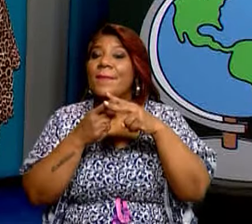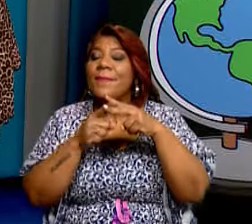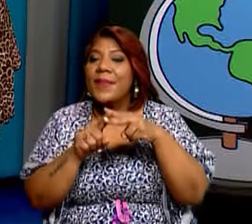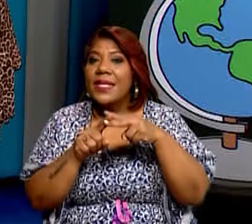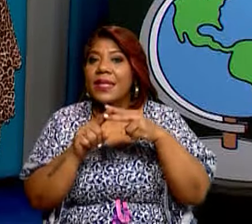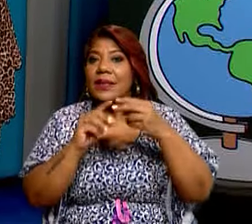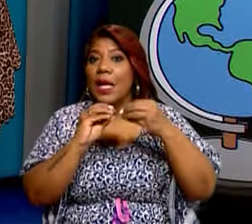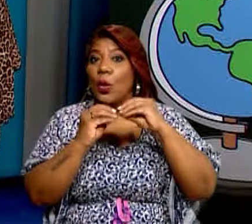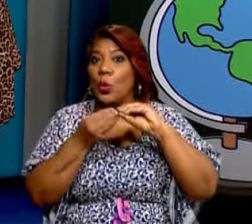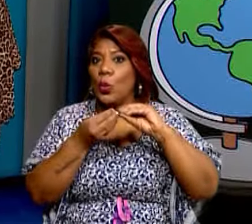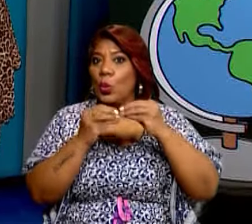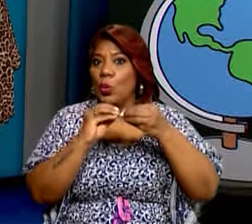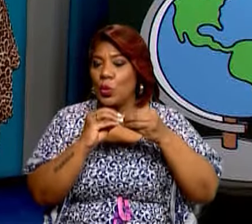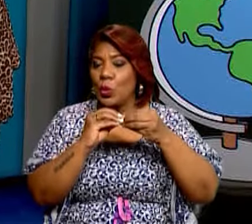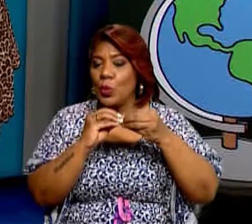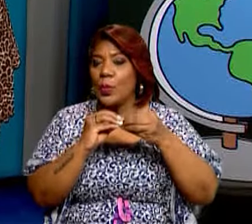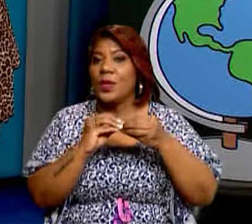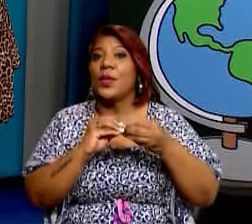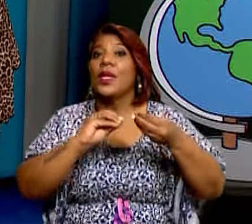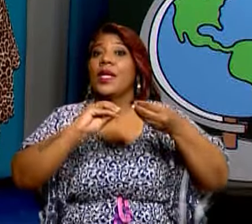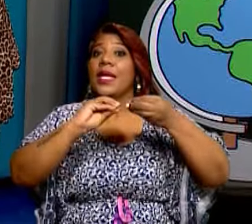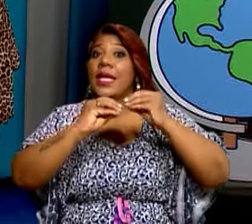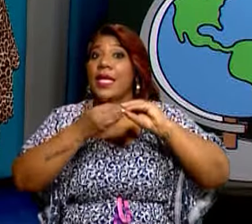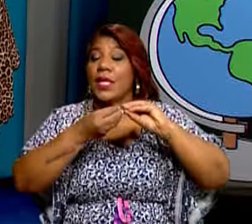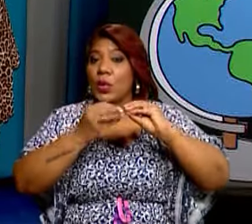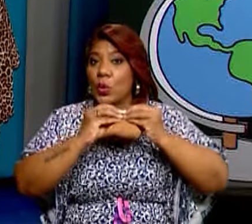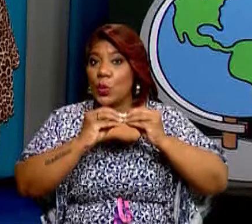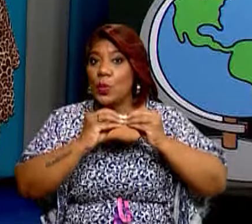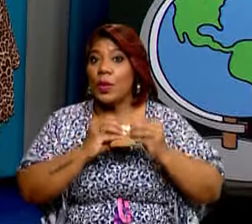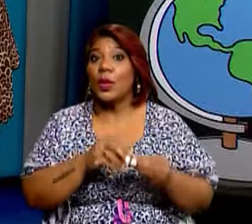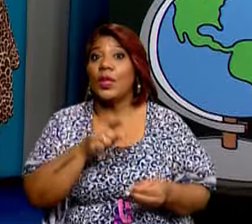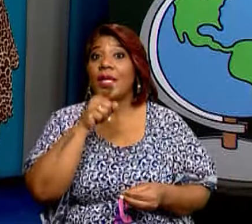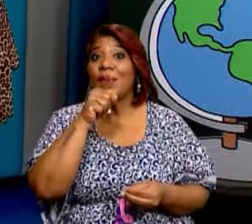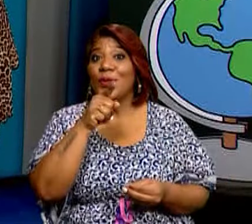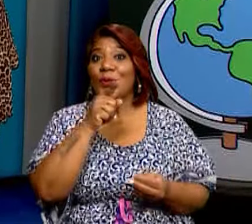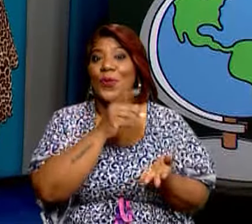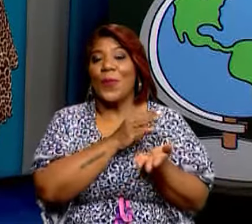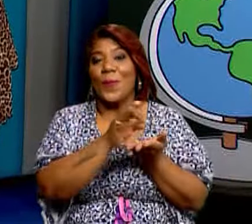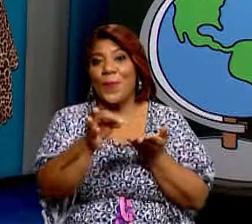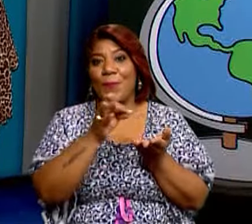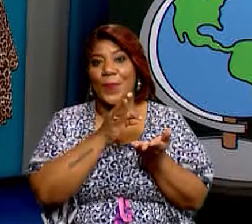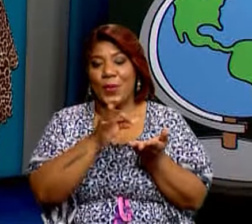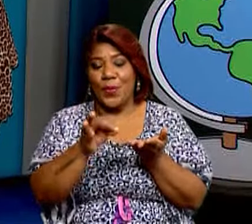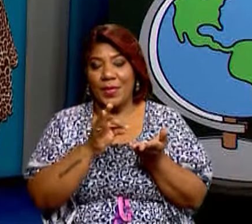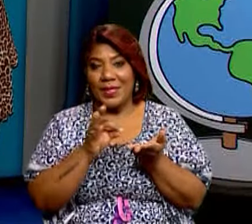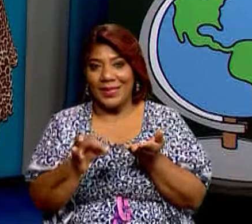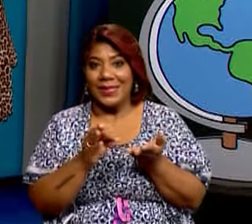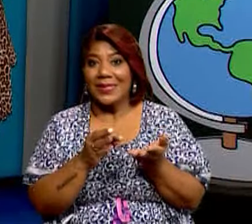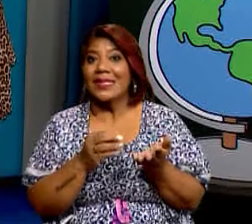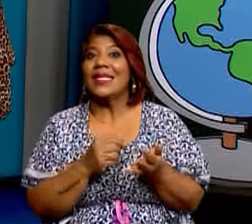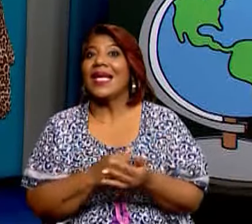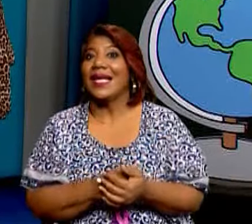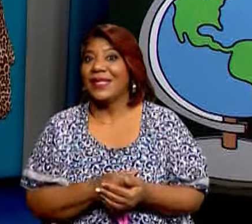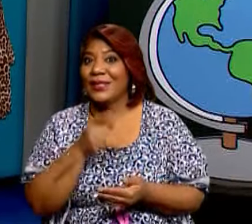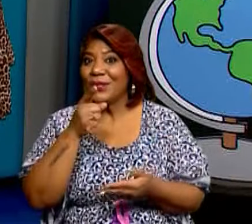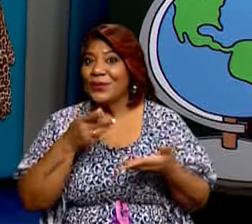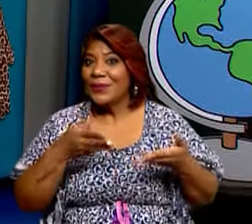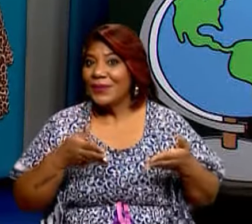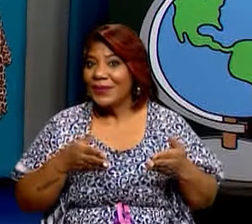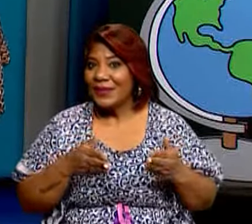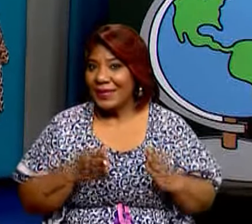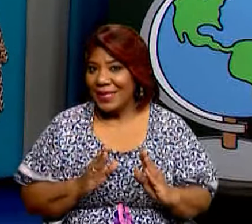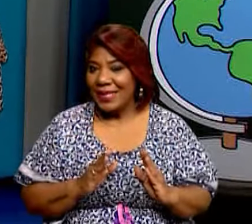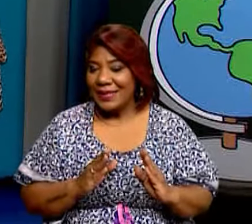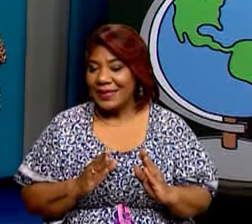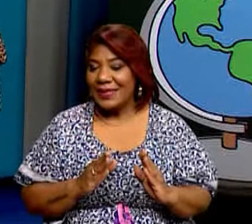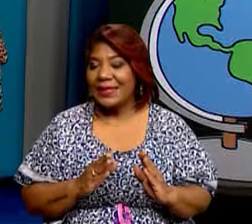inicio. ¿Qué significa? Si no sabías, tu número de cédula significa en la provincia donde tú naciste o